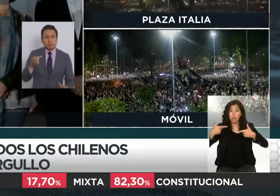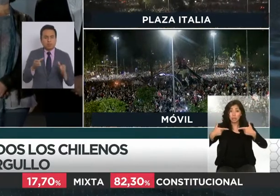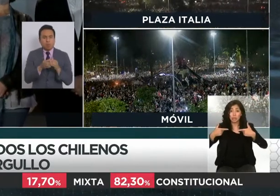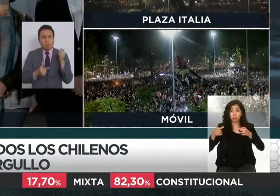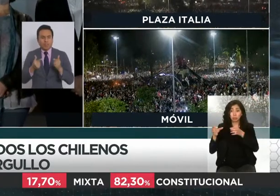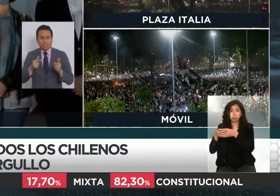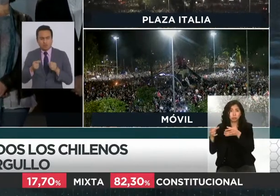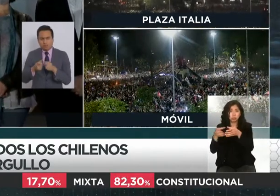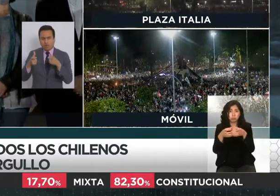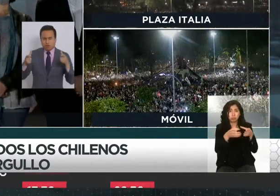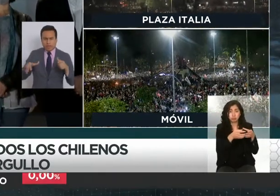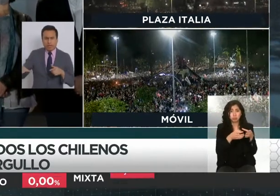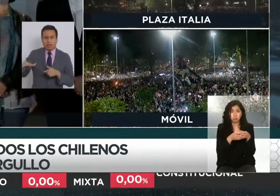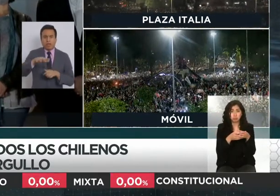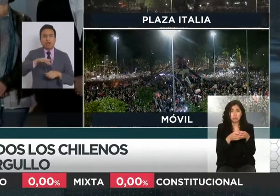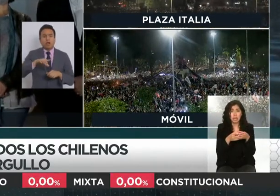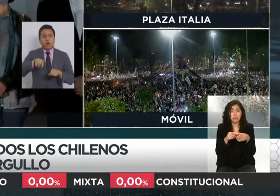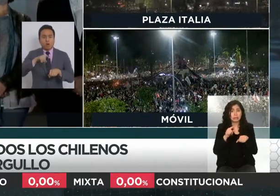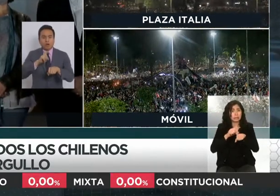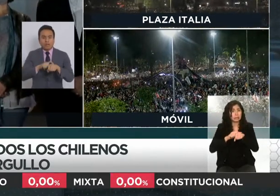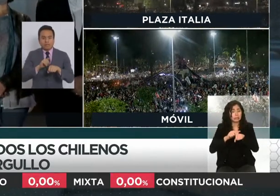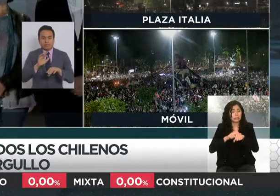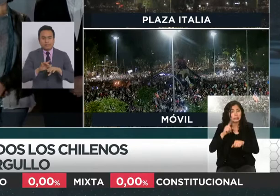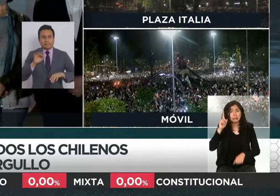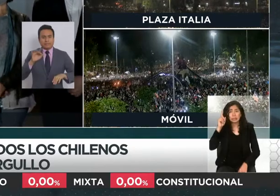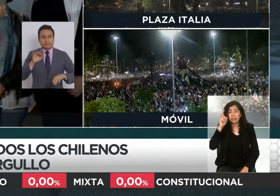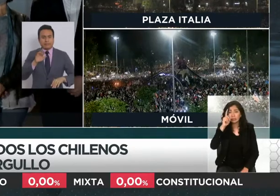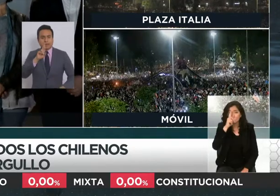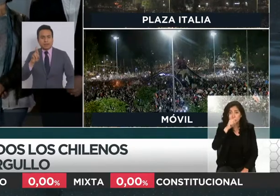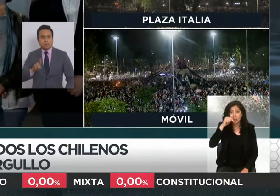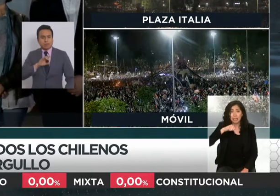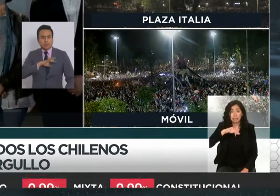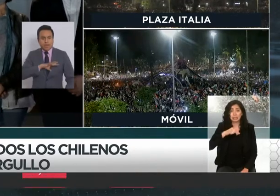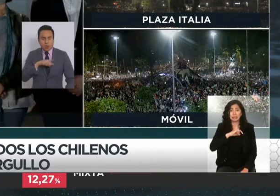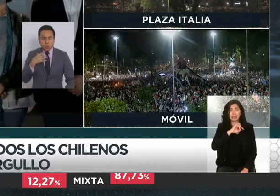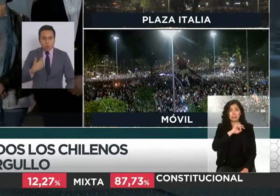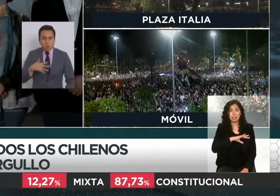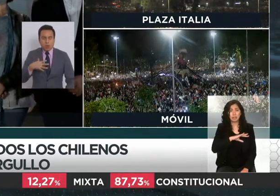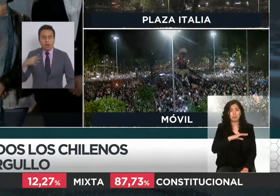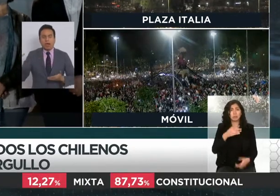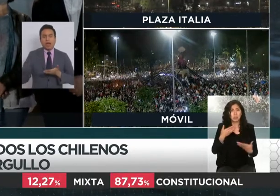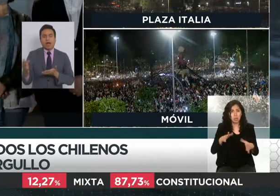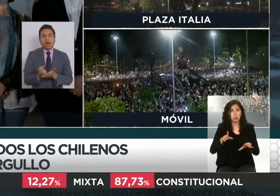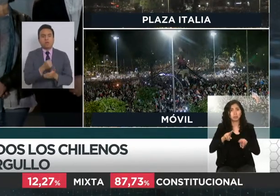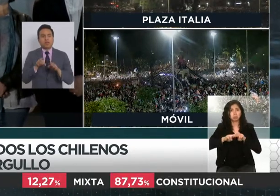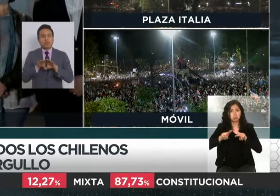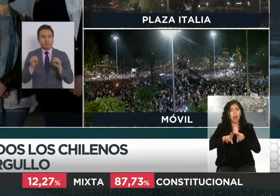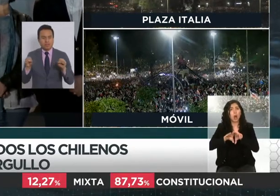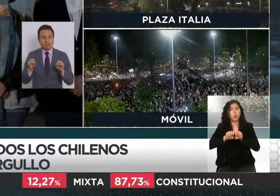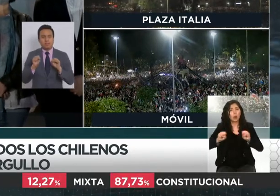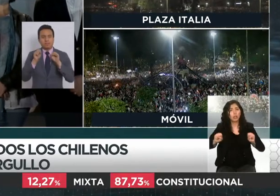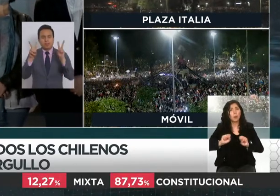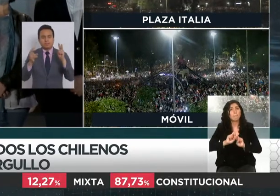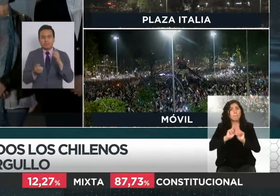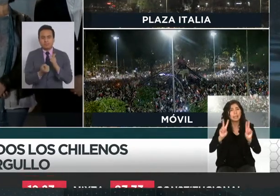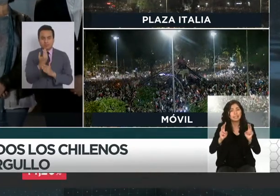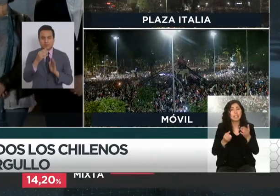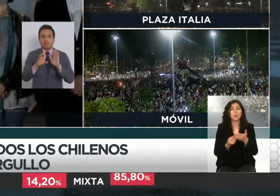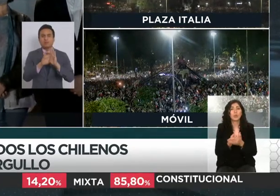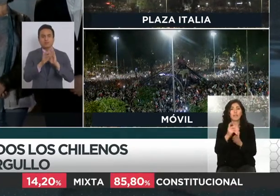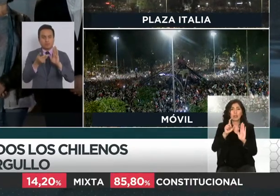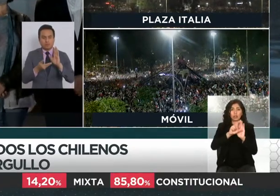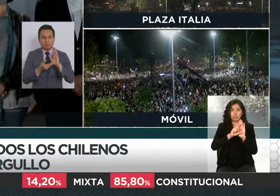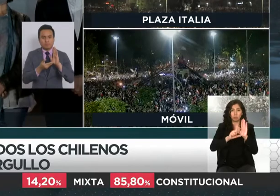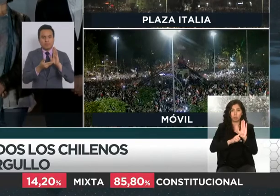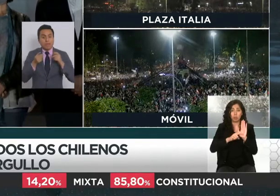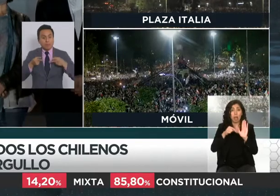políticos, en una hora crítica para nuestra República, alcanzó un acuerdo por la paz y la nueva constitución que